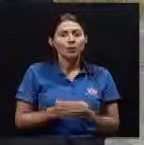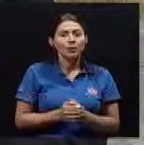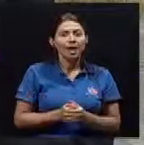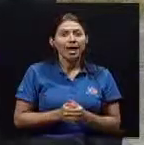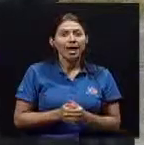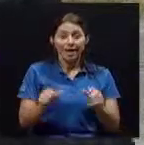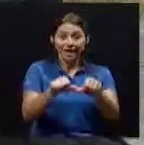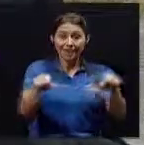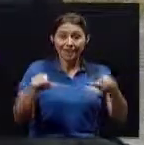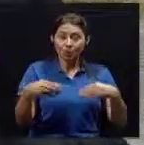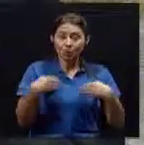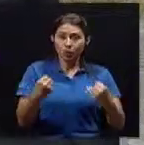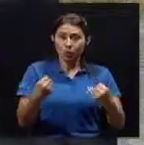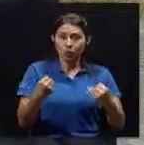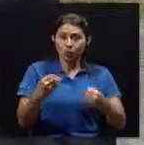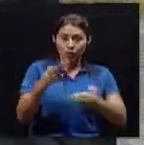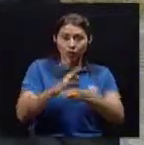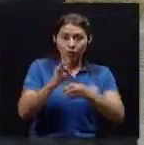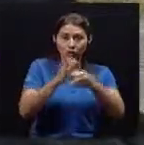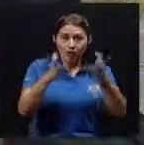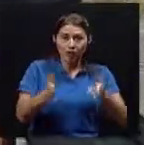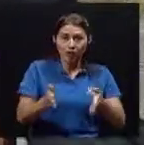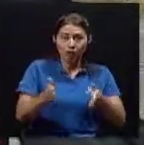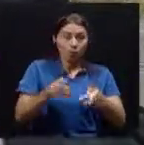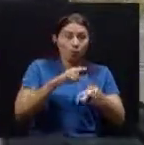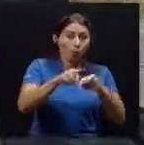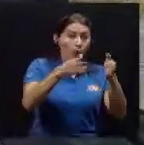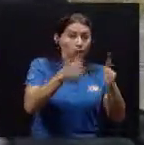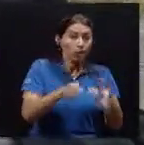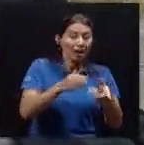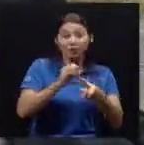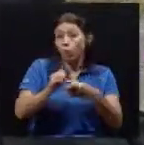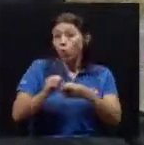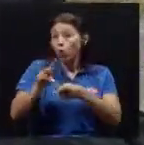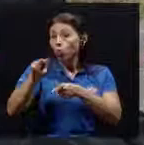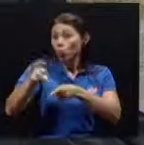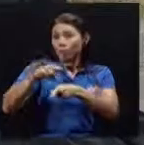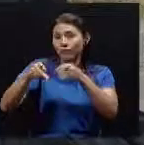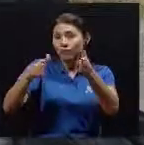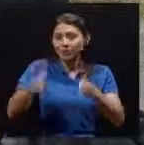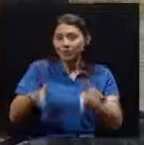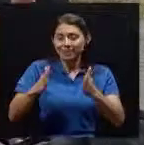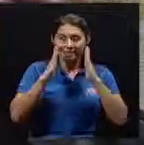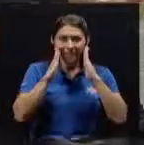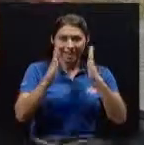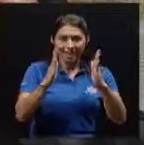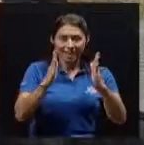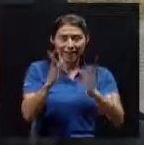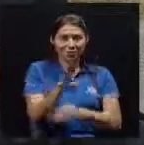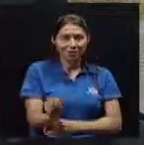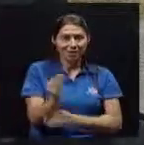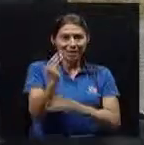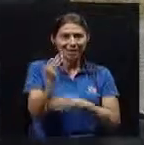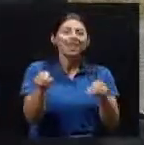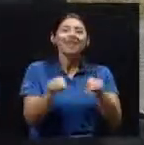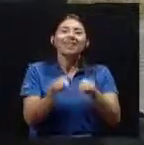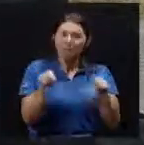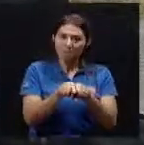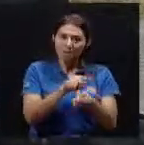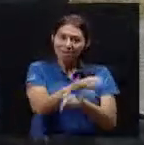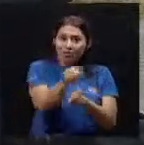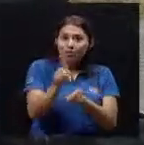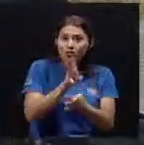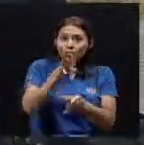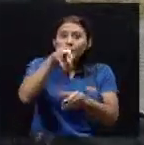en el sector salud, los funcionarios profesionales o no profesionales que atienden a adolescentes también son parte de la comunidad y tienen sus